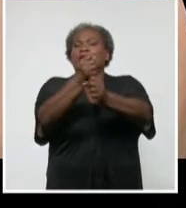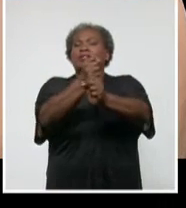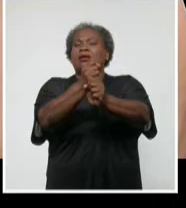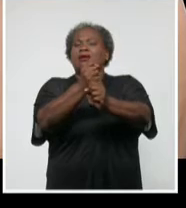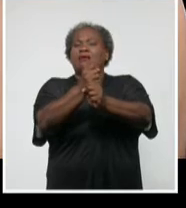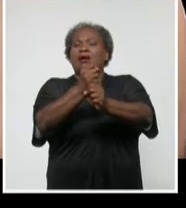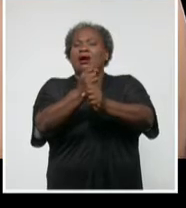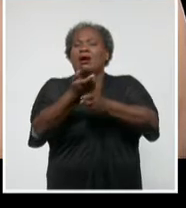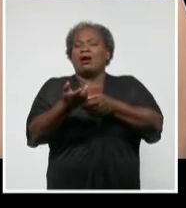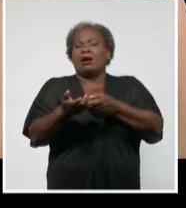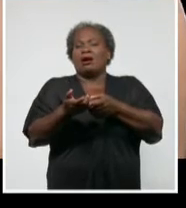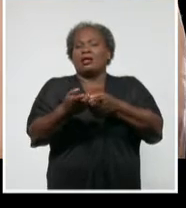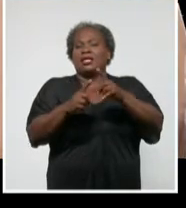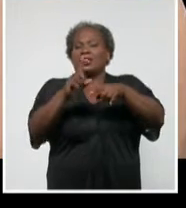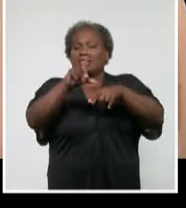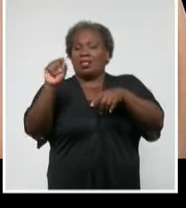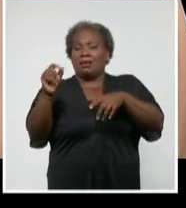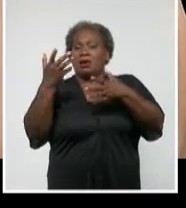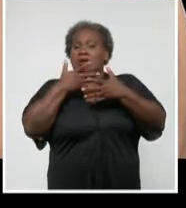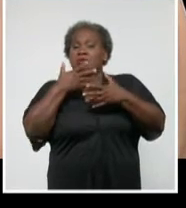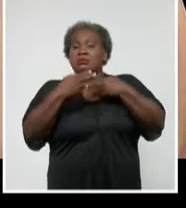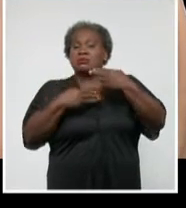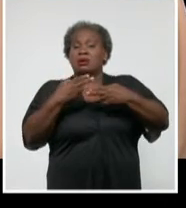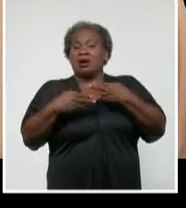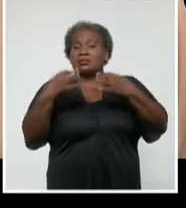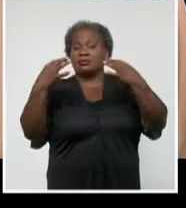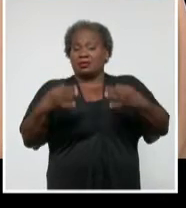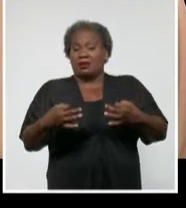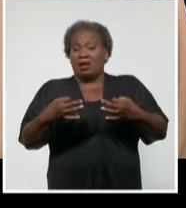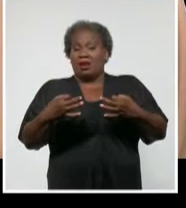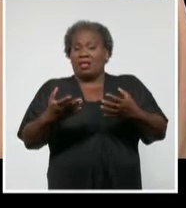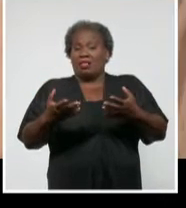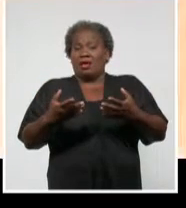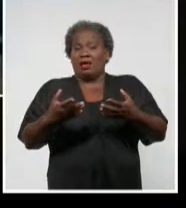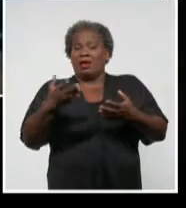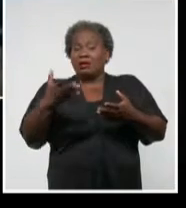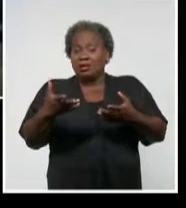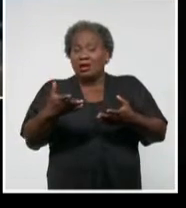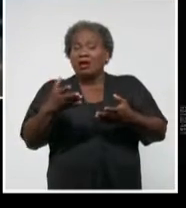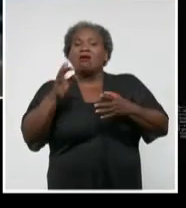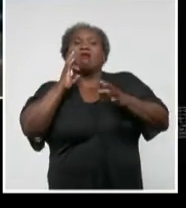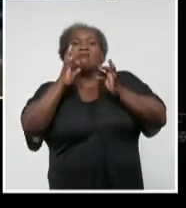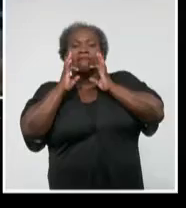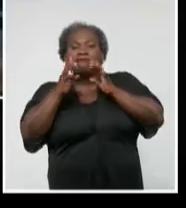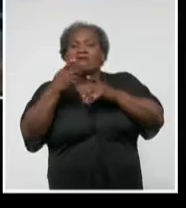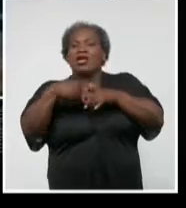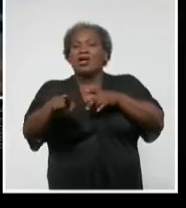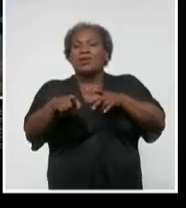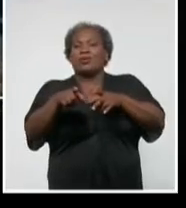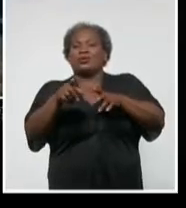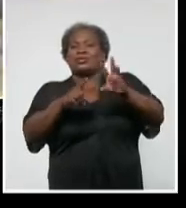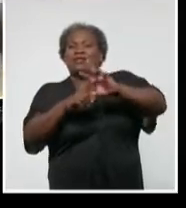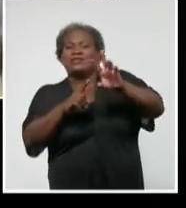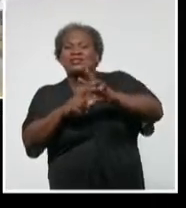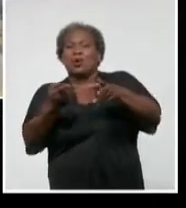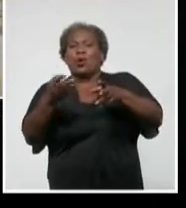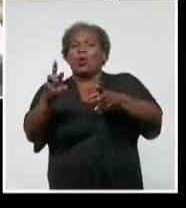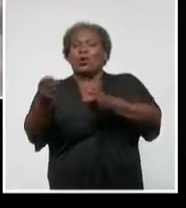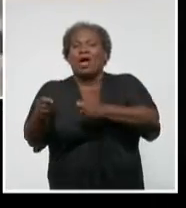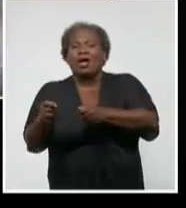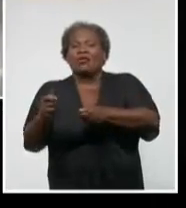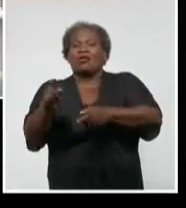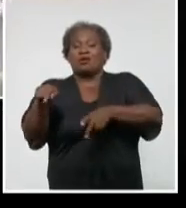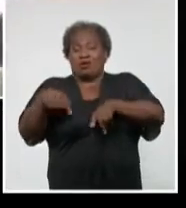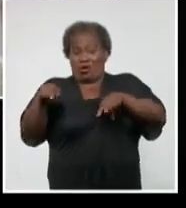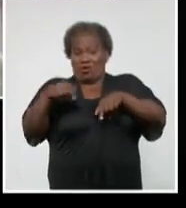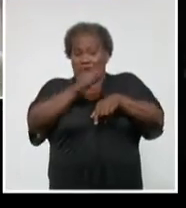sobre determinados temas? ¿Quiénes construyen la realidad mediática si no son los medios de comunicación? Ellos quisieran entonces que con esos ataques